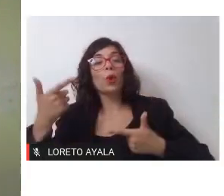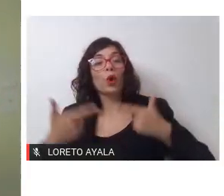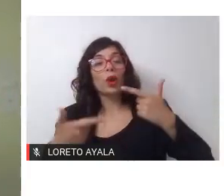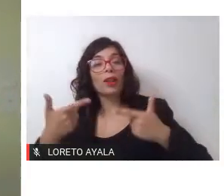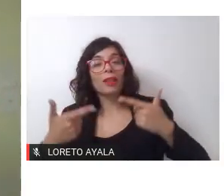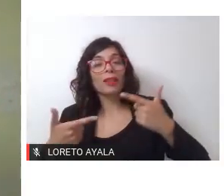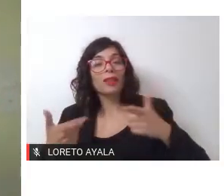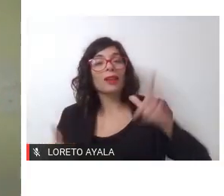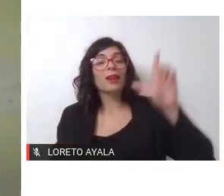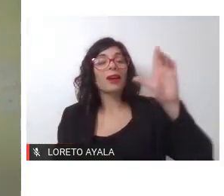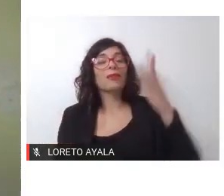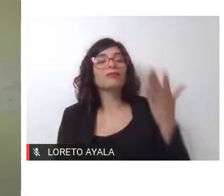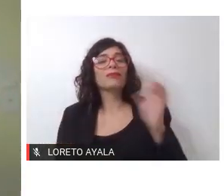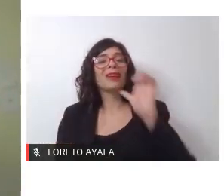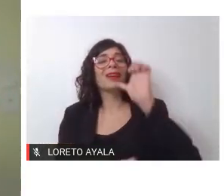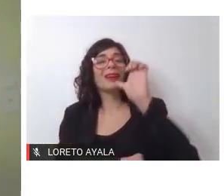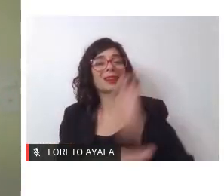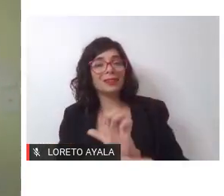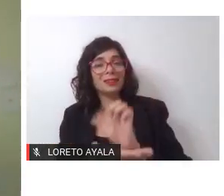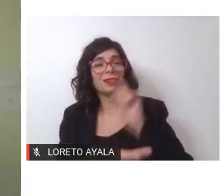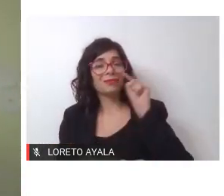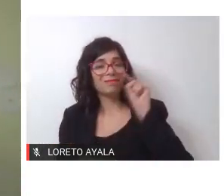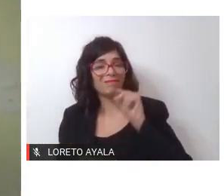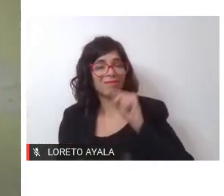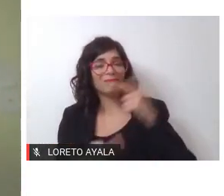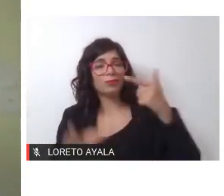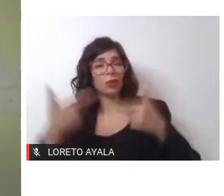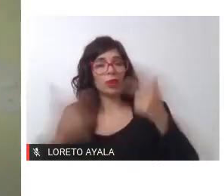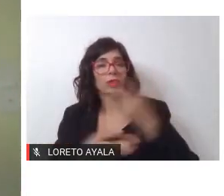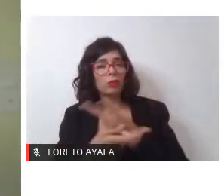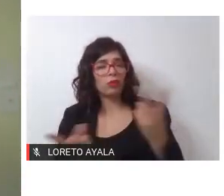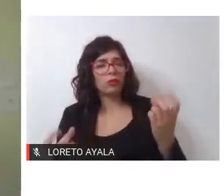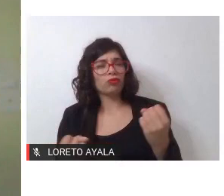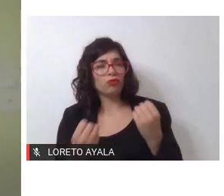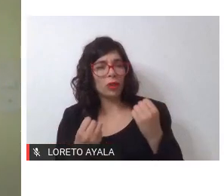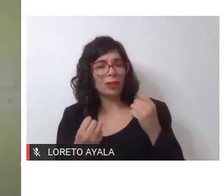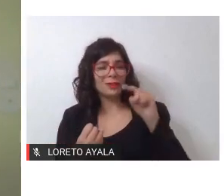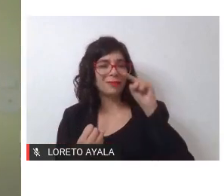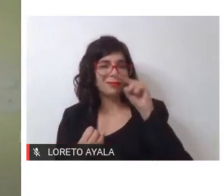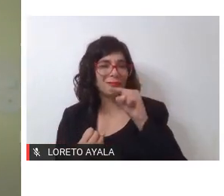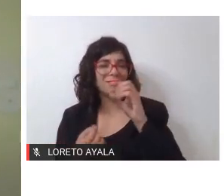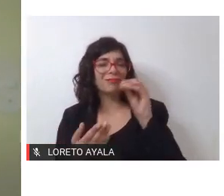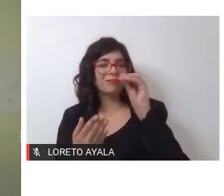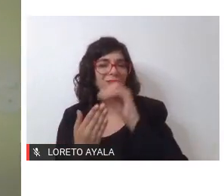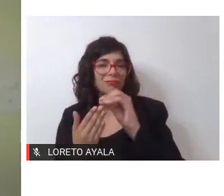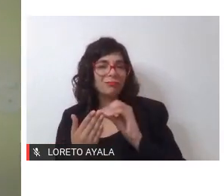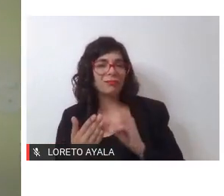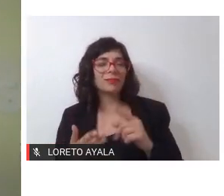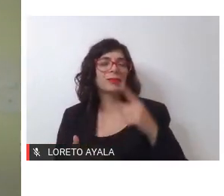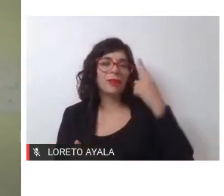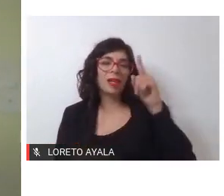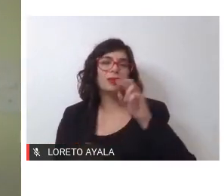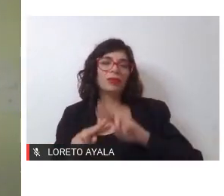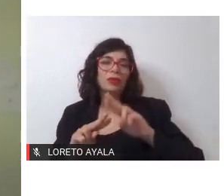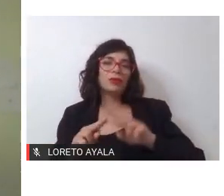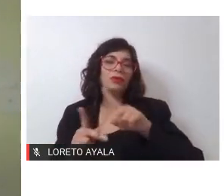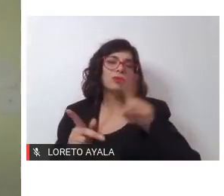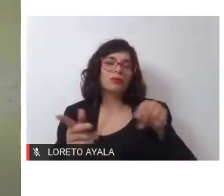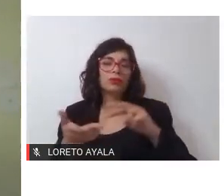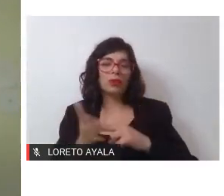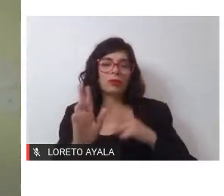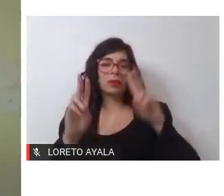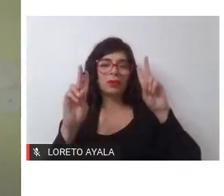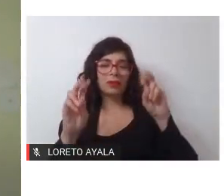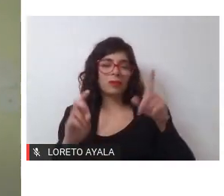Estado, políticas públicas potentes que puedan ir a solucionar los temas que se están